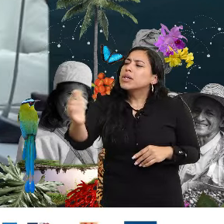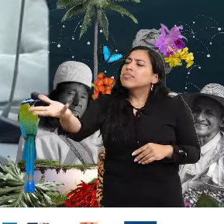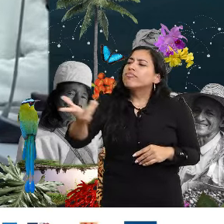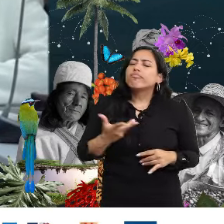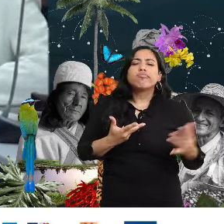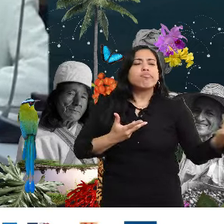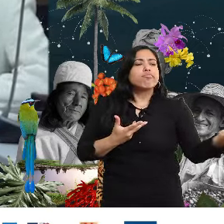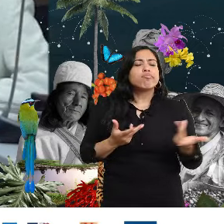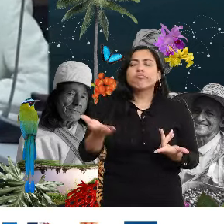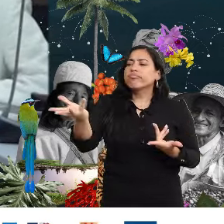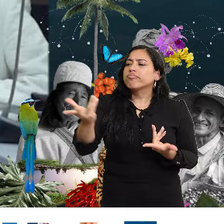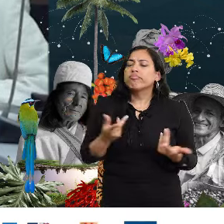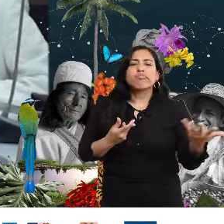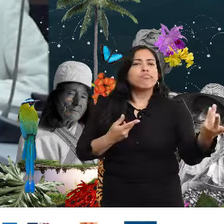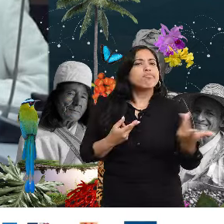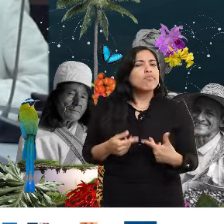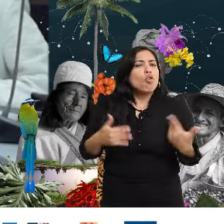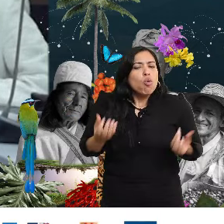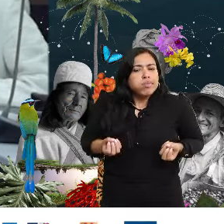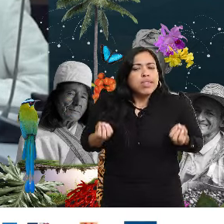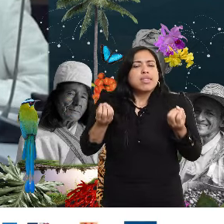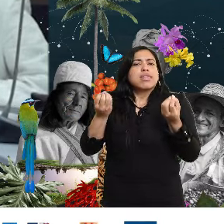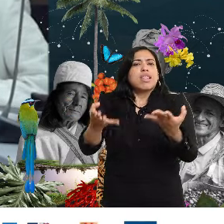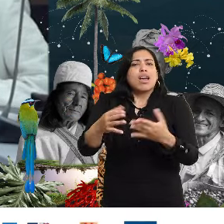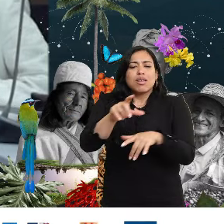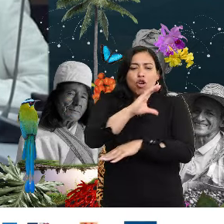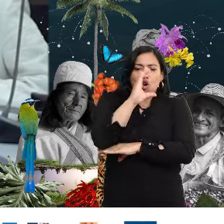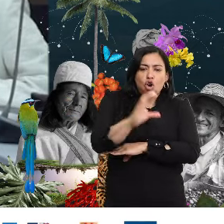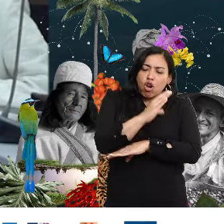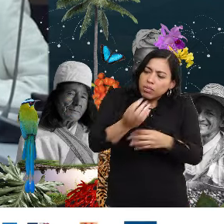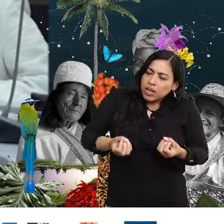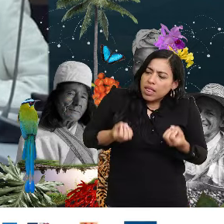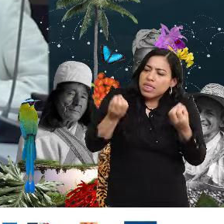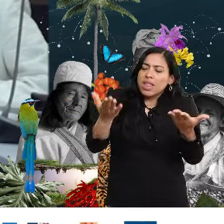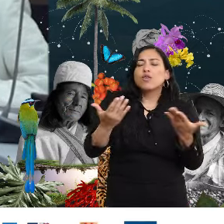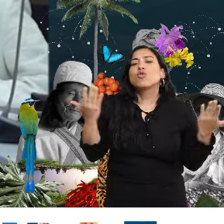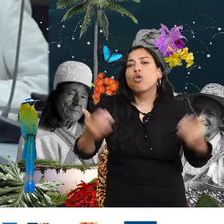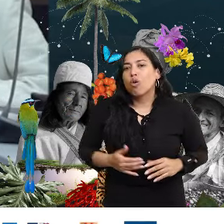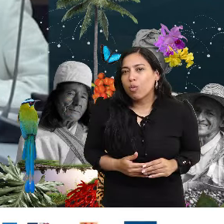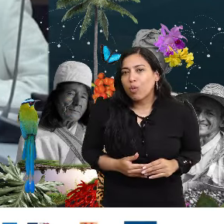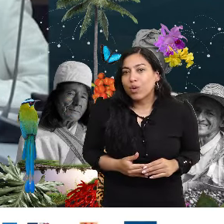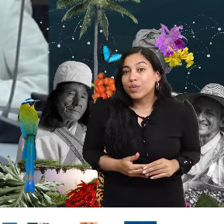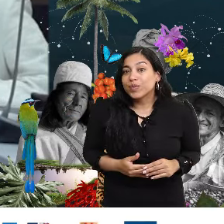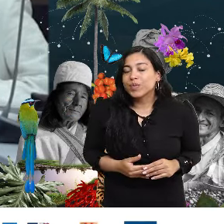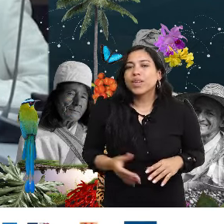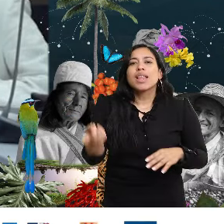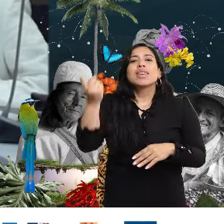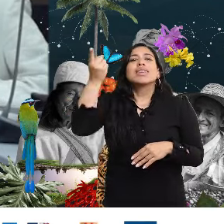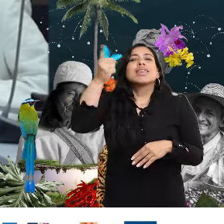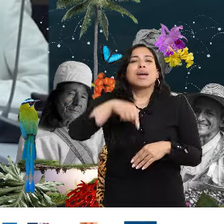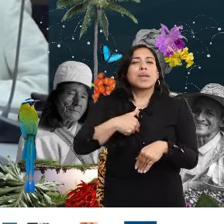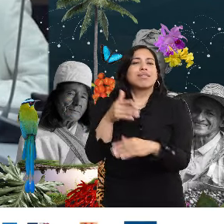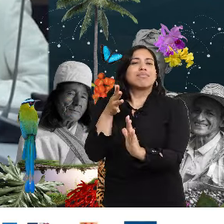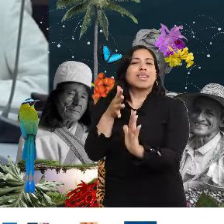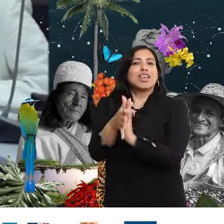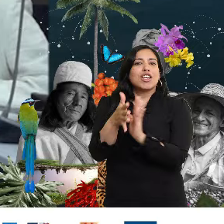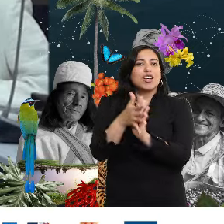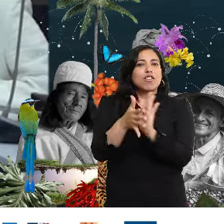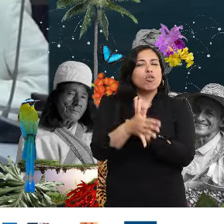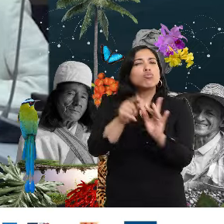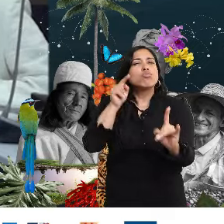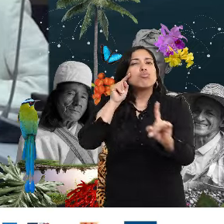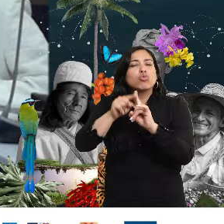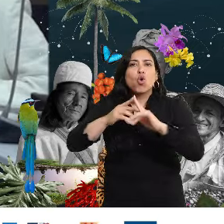de cuál es esa contribución desde Colombia y cómo la declaración también busca